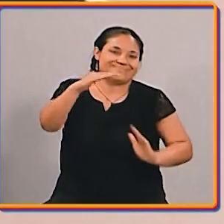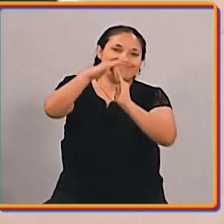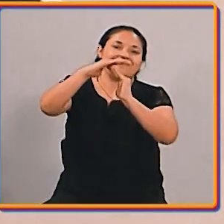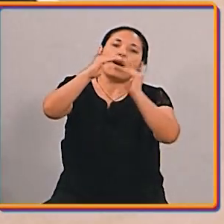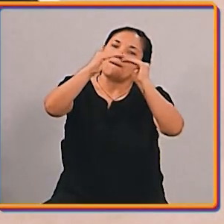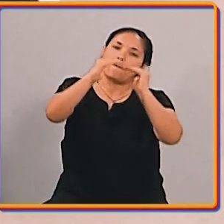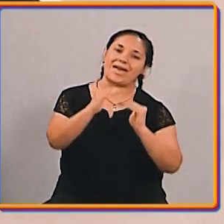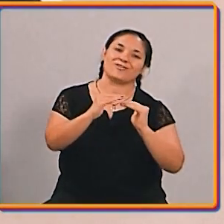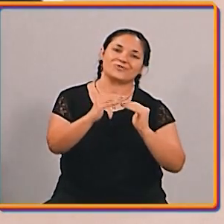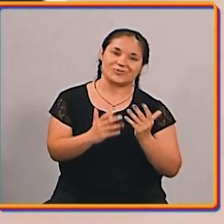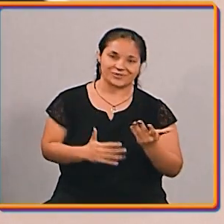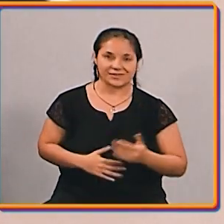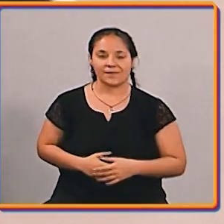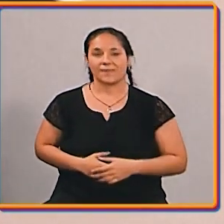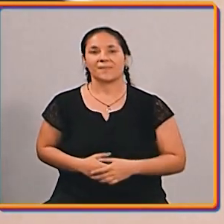la corte.